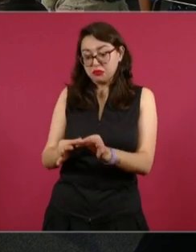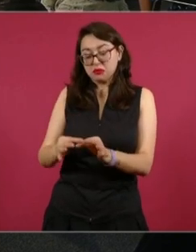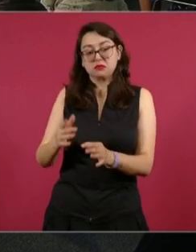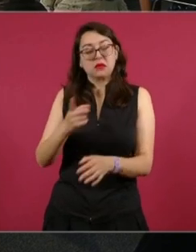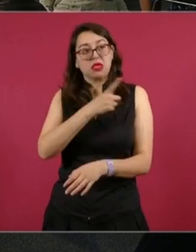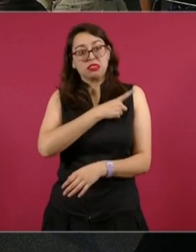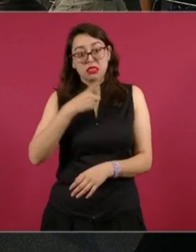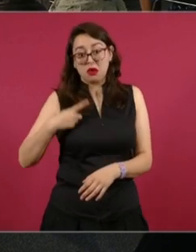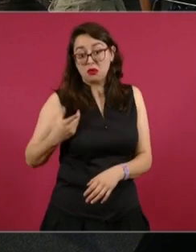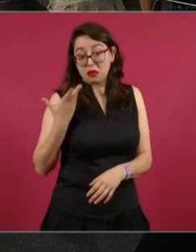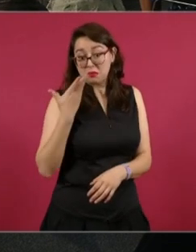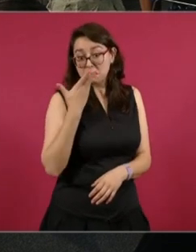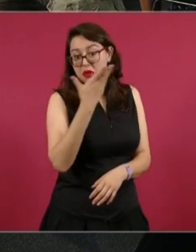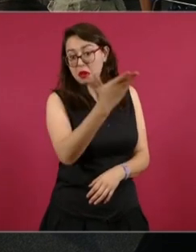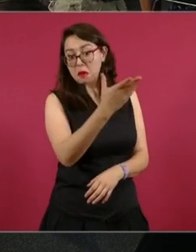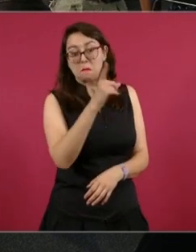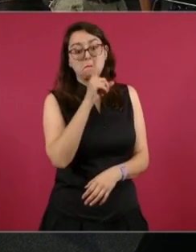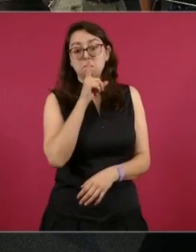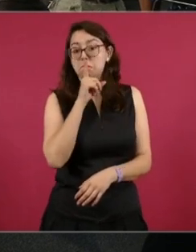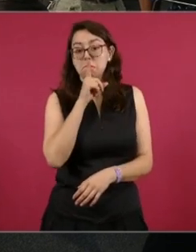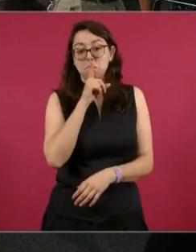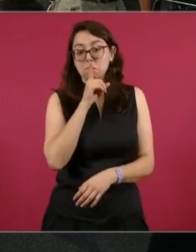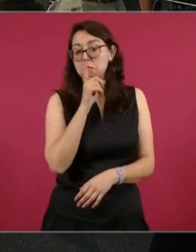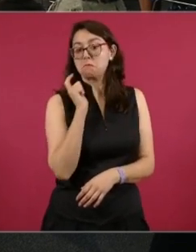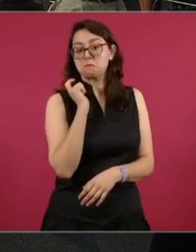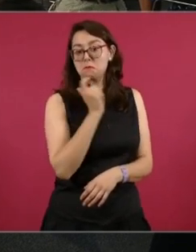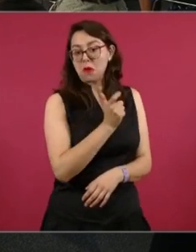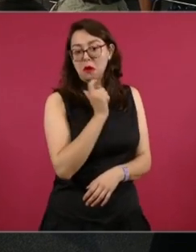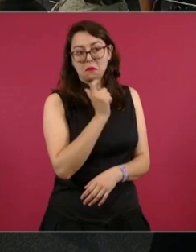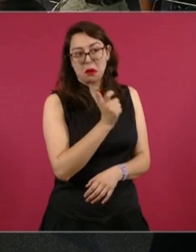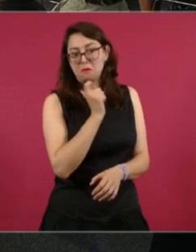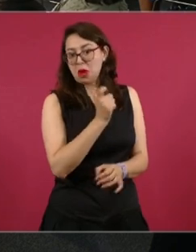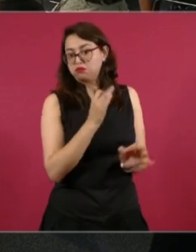reales que la deuda que contrató